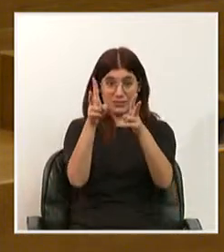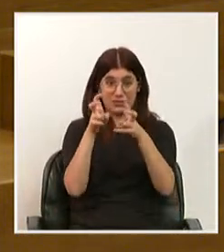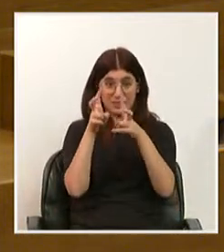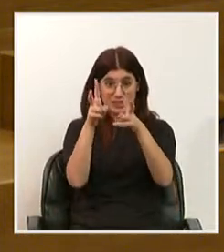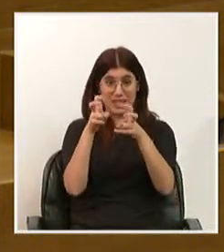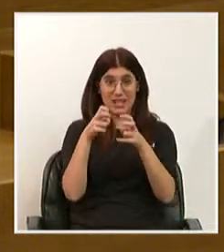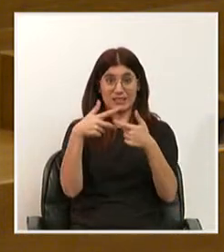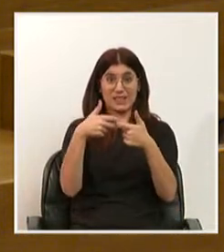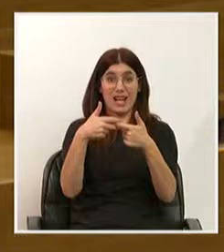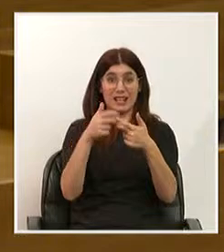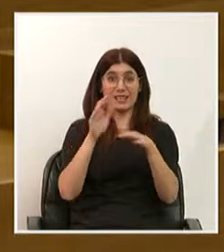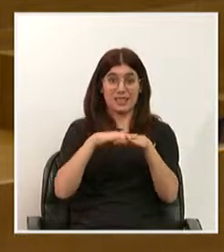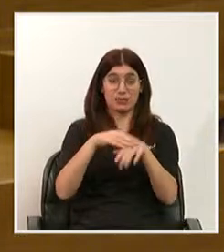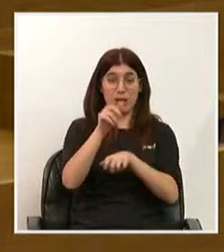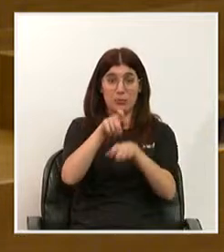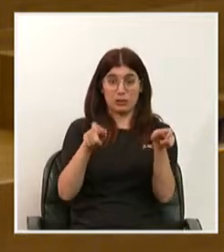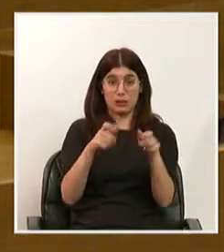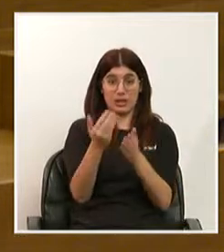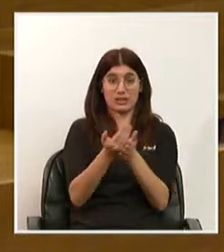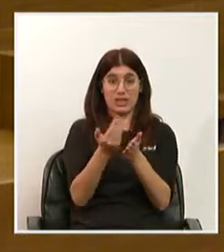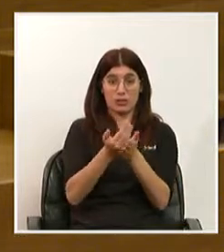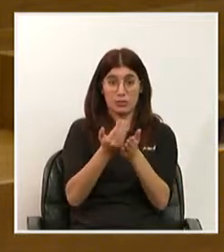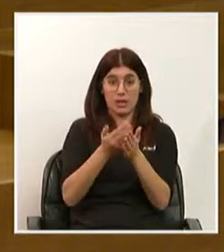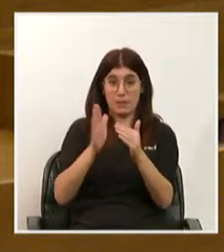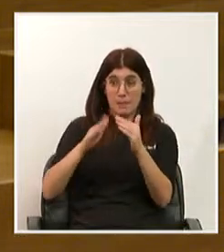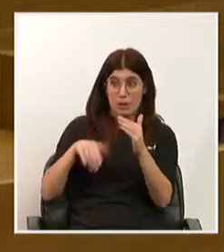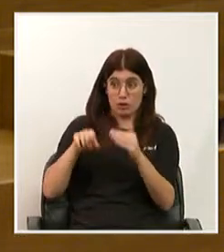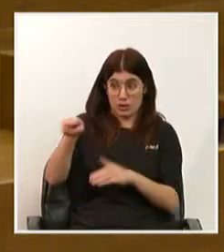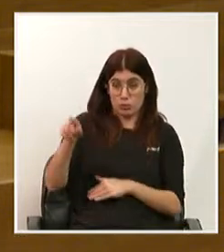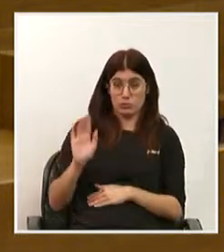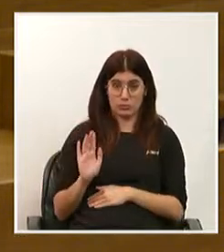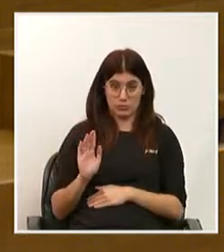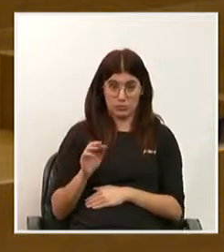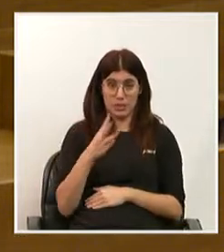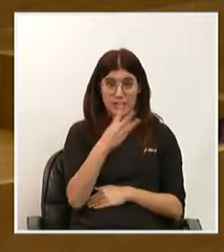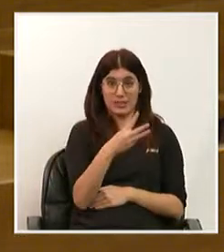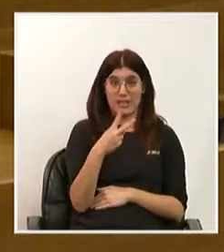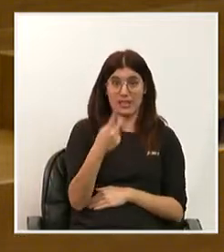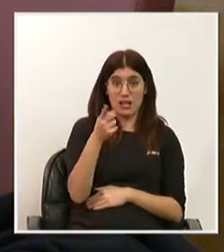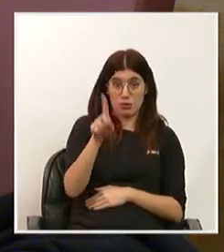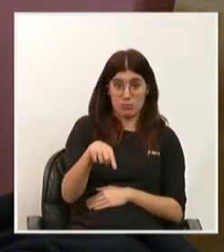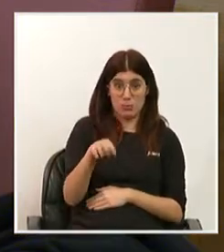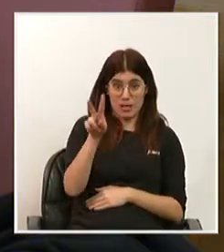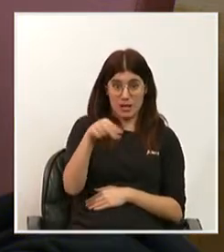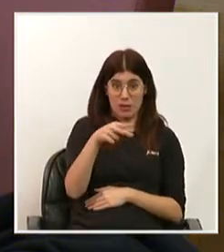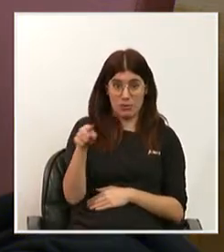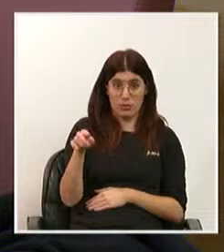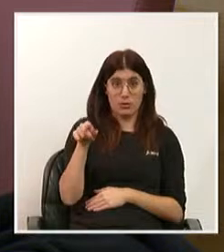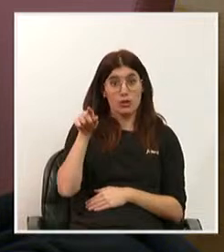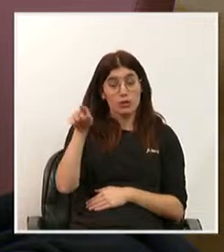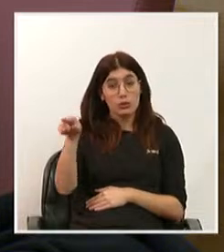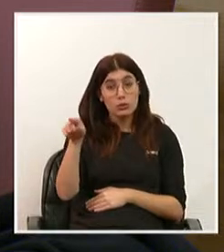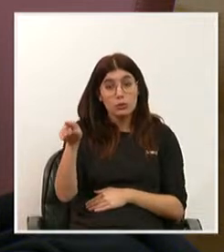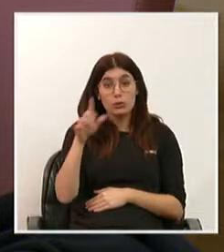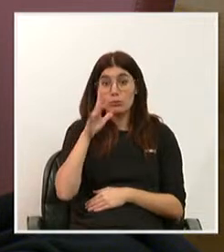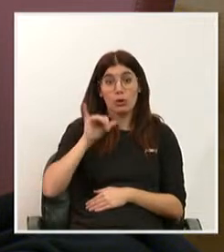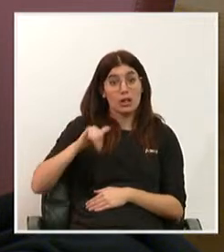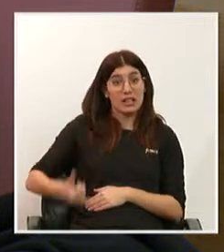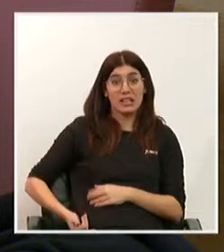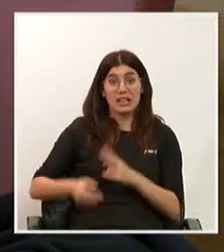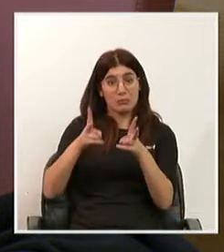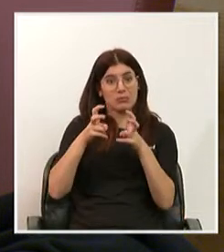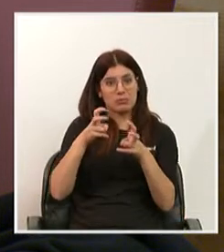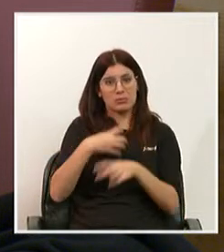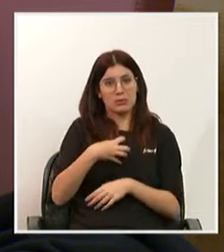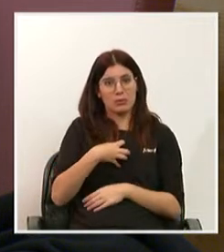renta son para personas que cobran menos que usted menos que usted 32,000 usted por rica no se lo puede deducir